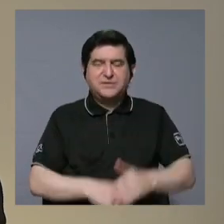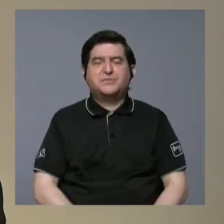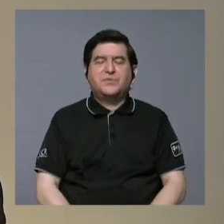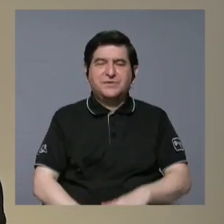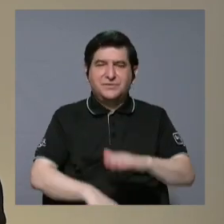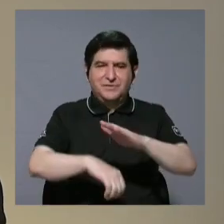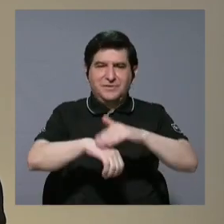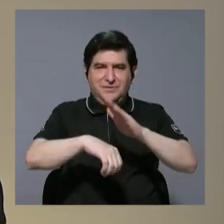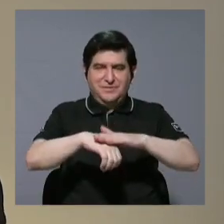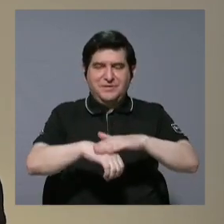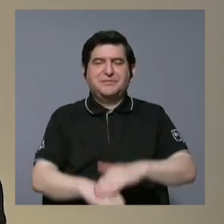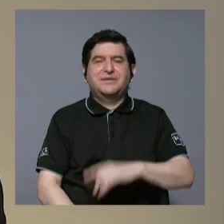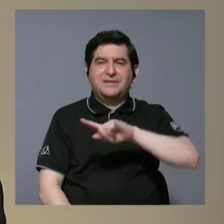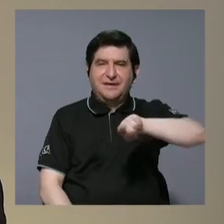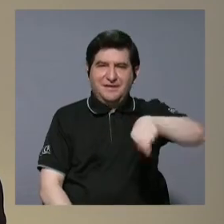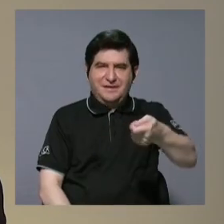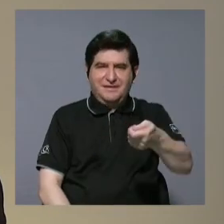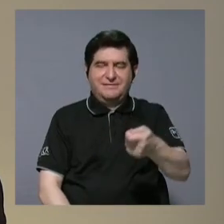lo indique.